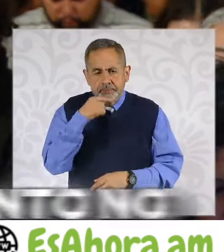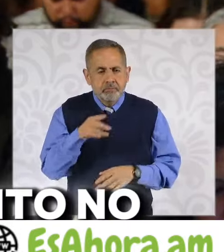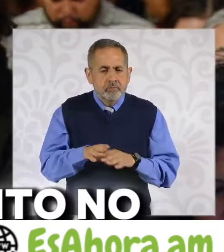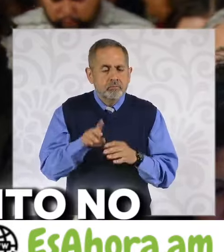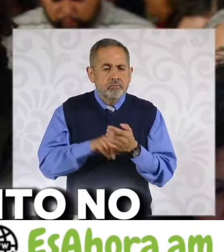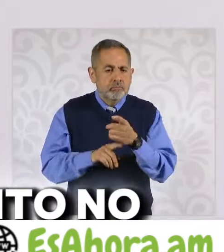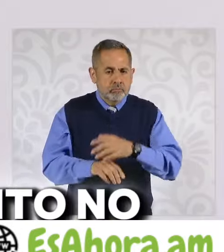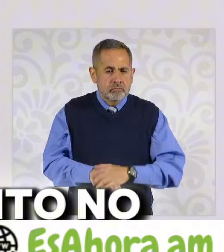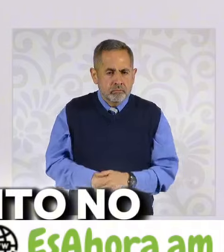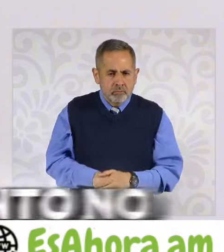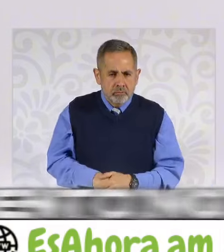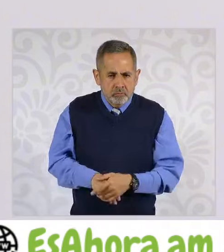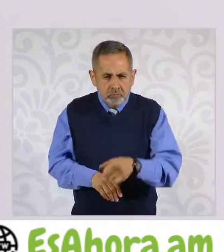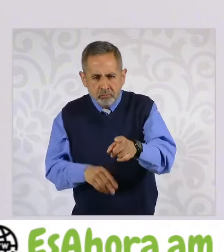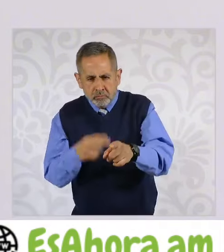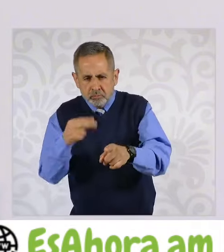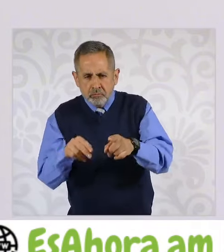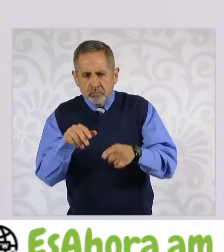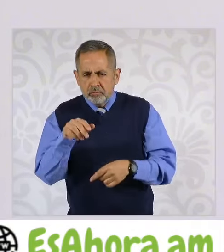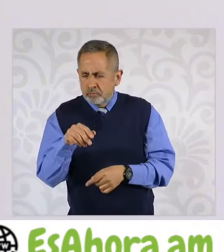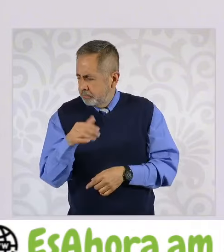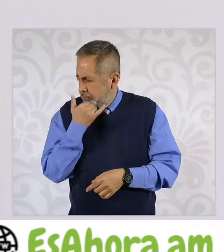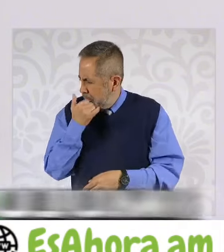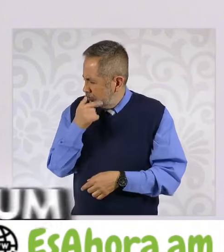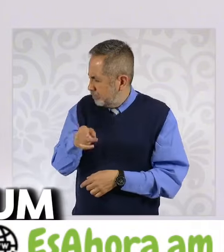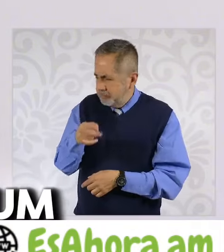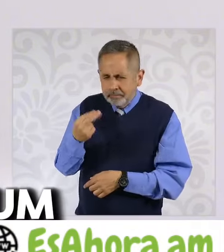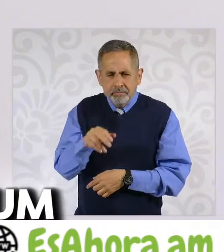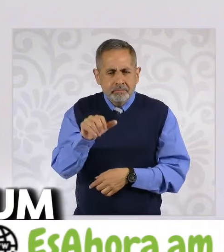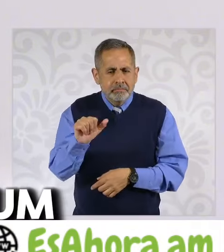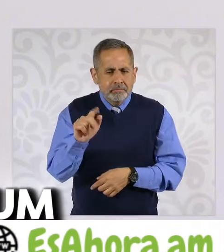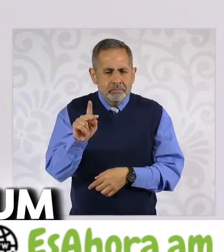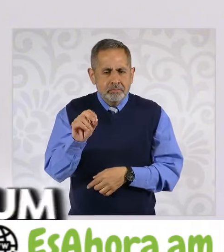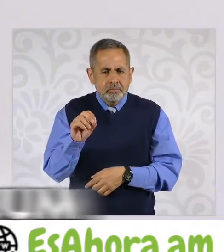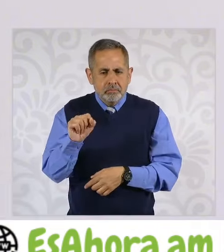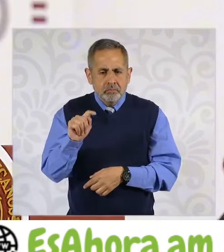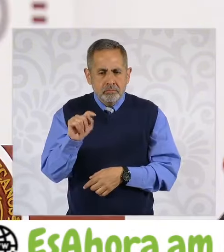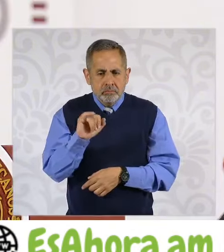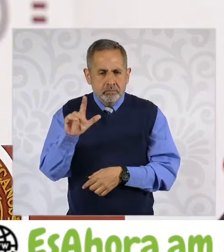el famoso apostillamiento, ¿no?, que se hace para cualquier